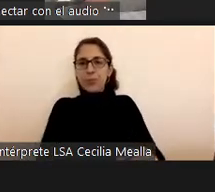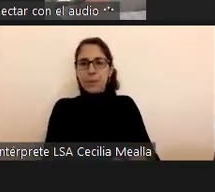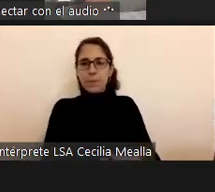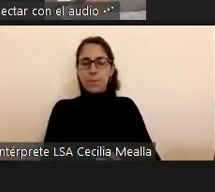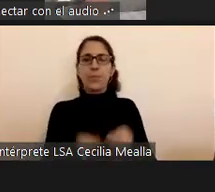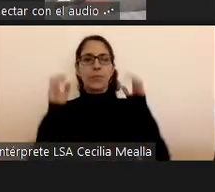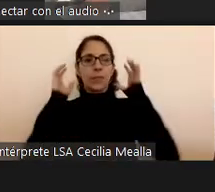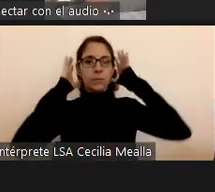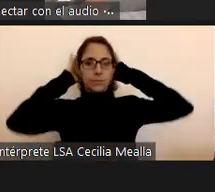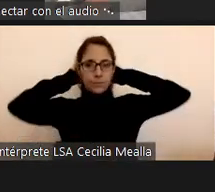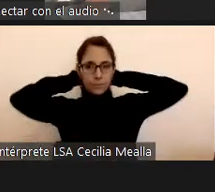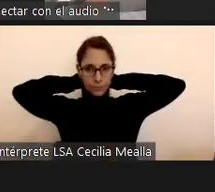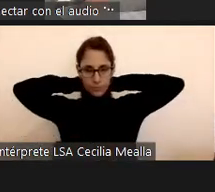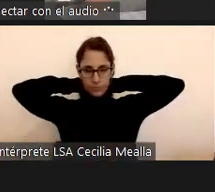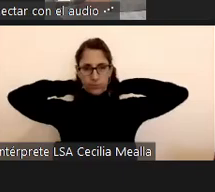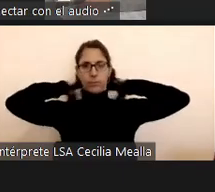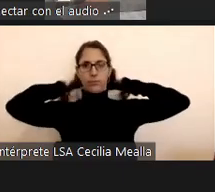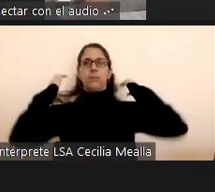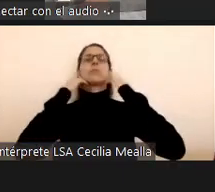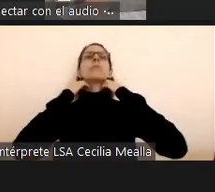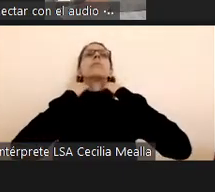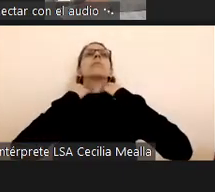Bueno, a ver si quedan.